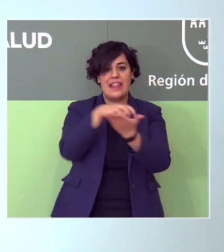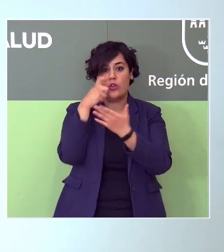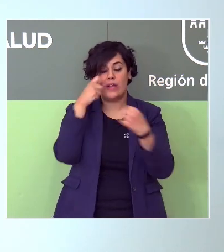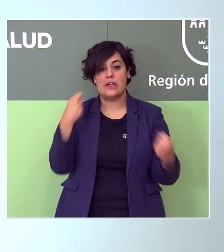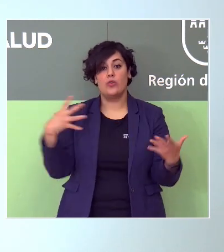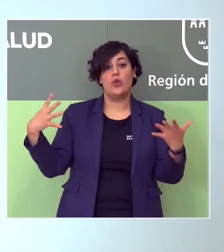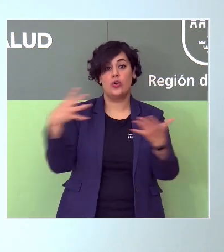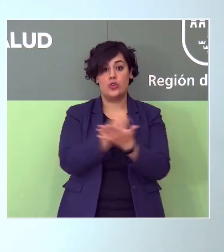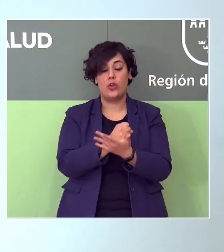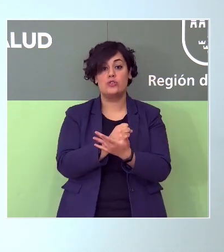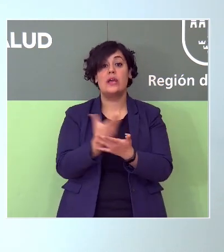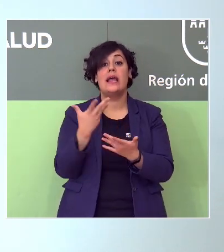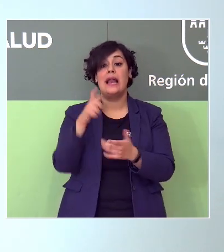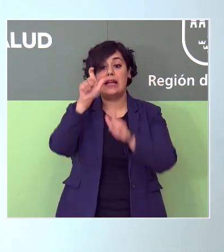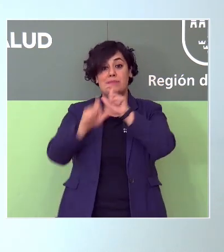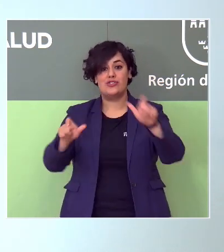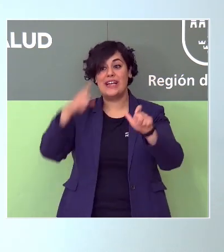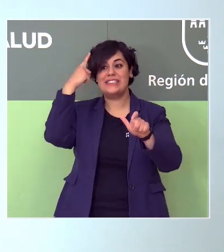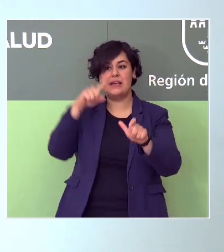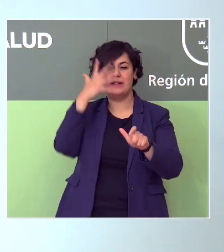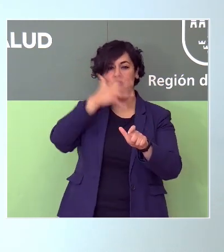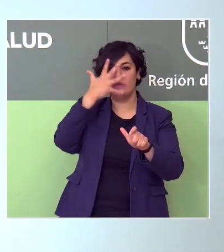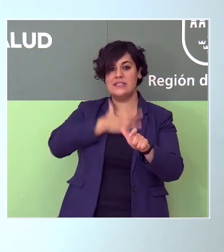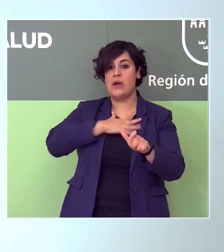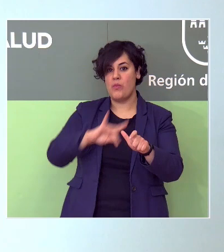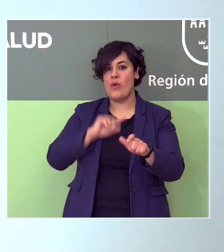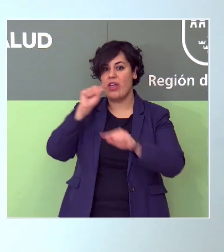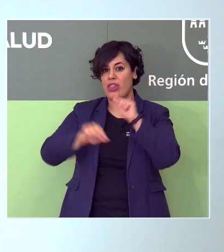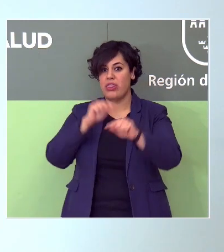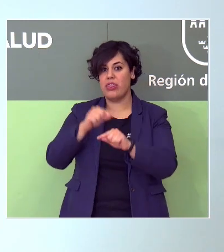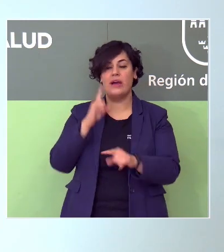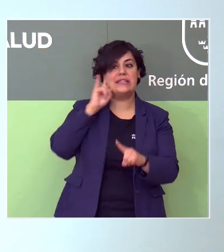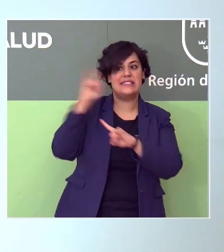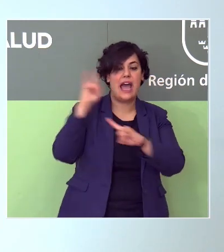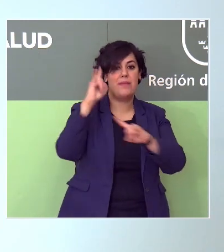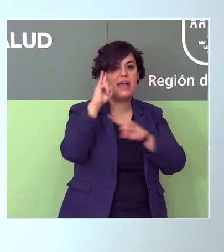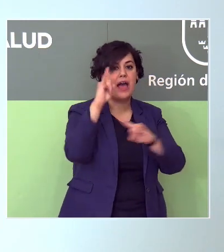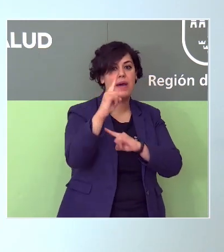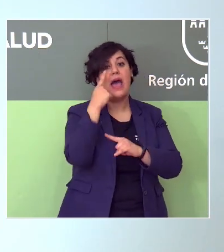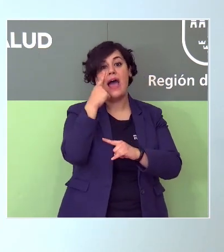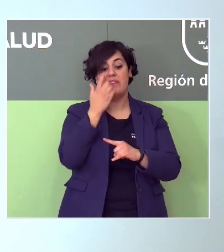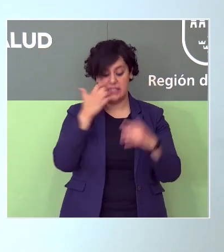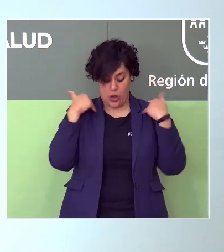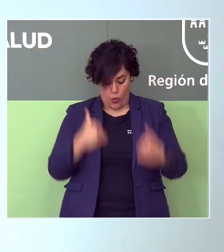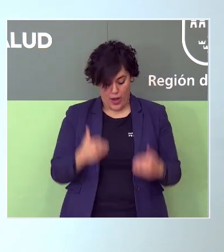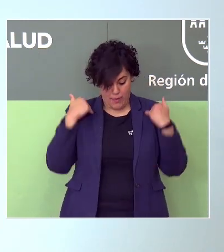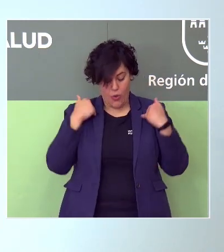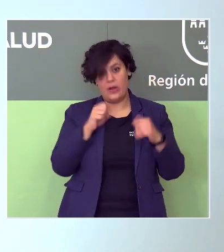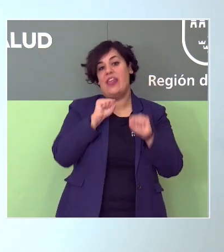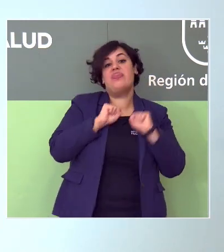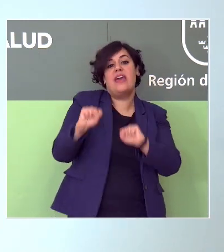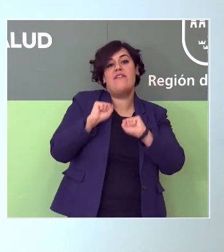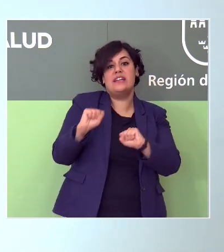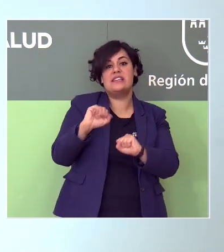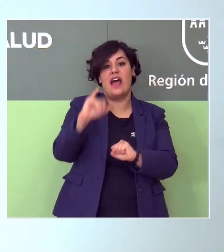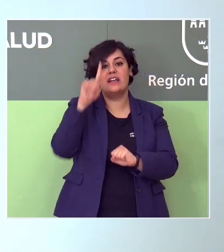a sus casos posibles para ver qué porcentaje de ellos en principio tienen anticuerpos. Efectivamente, ¿de qué estamos hablando? Yo creo que siempre